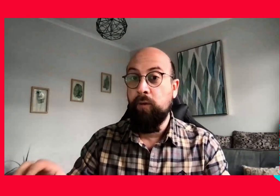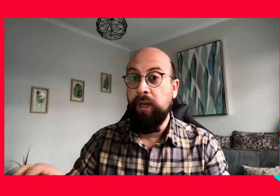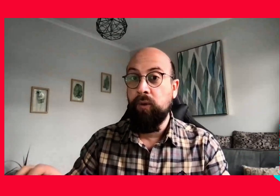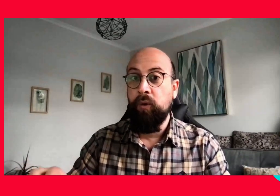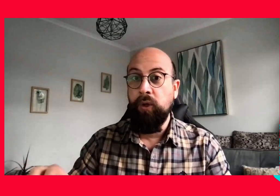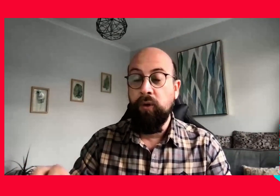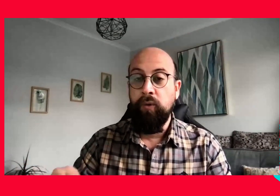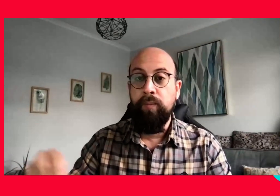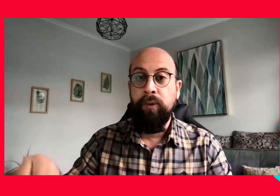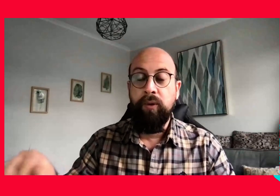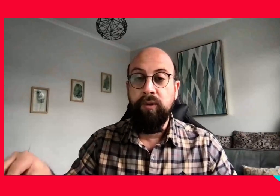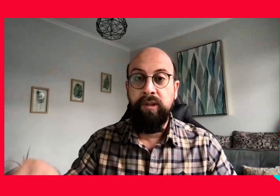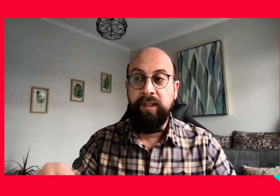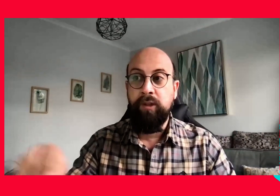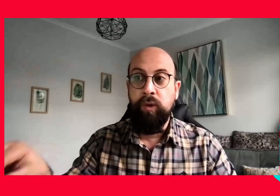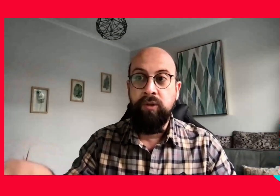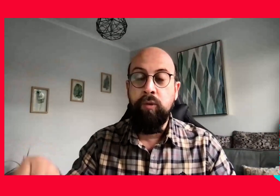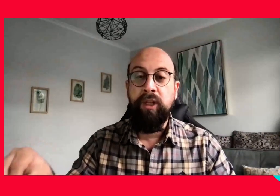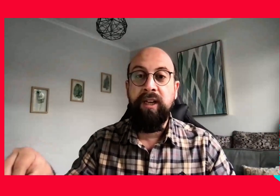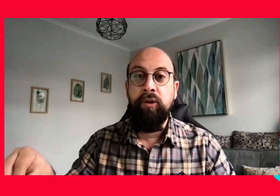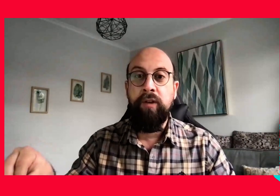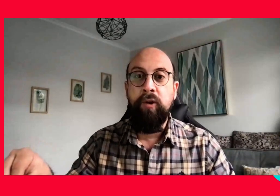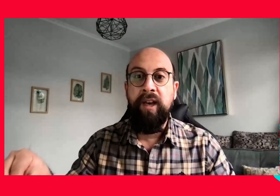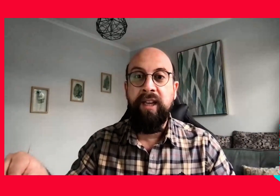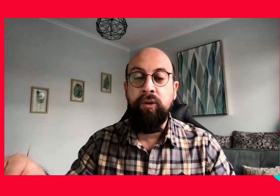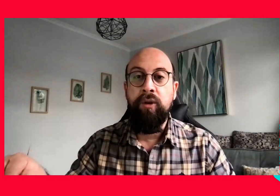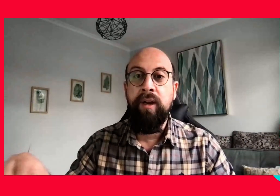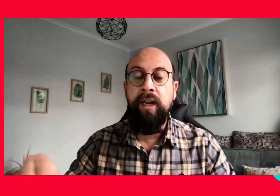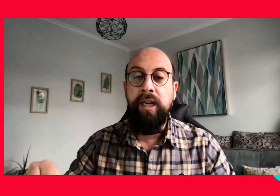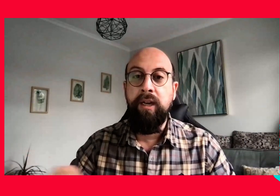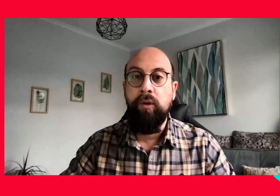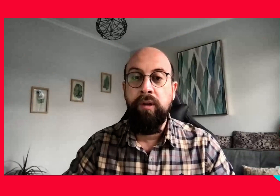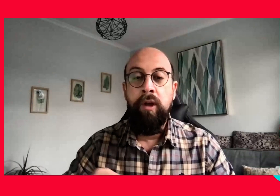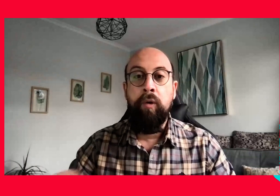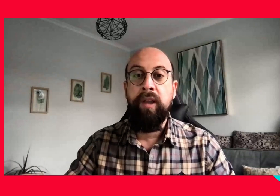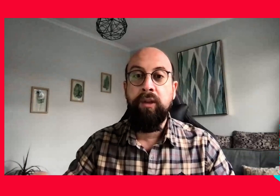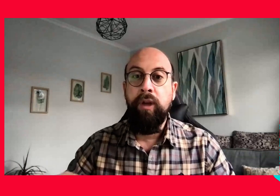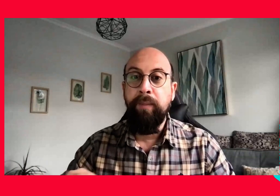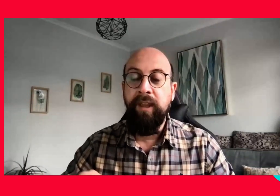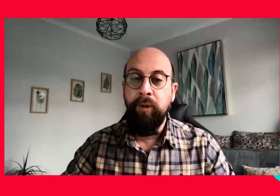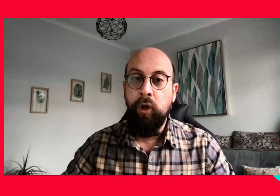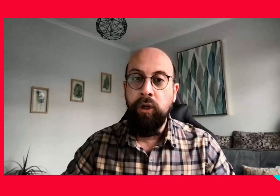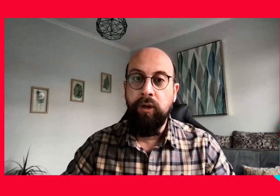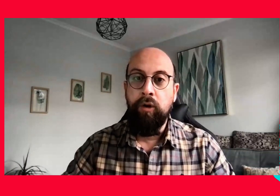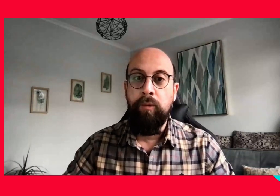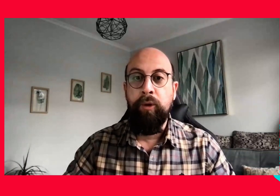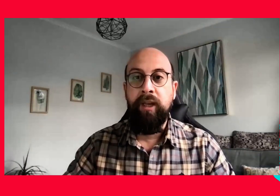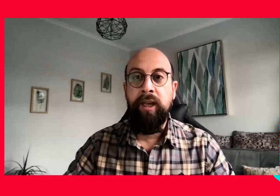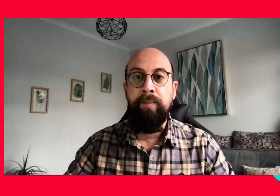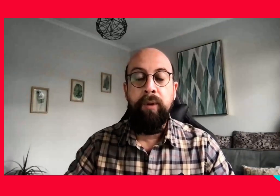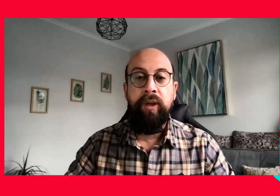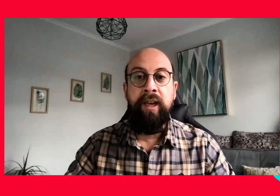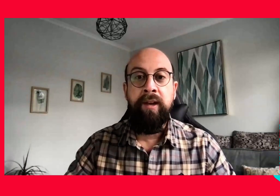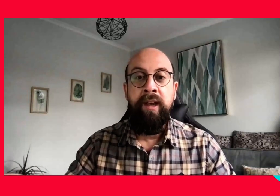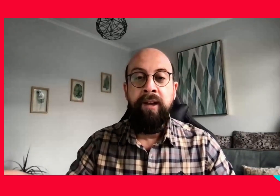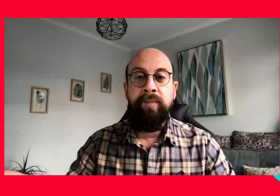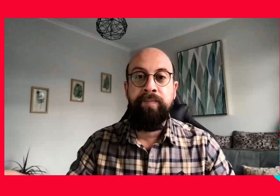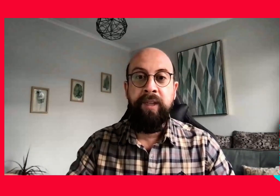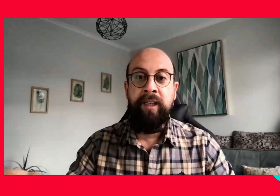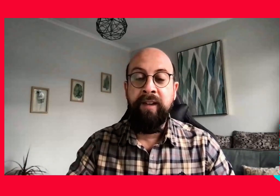puede ser de laboratorio y un poco de circulación comunitaria, lo llevo a datos clínicos o a datos epidemiológicos, como por ejemplo